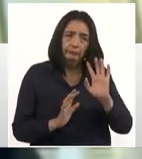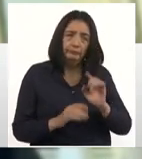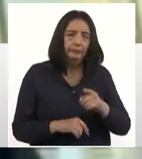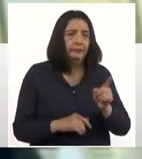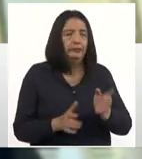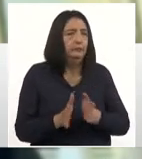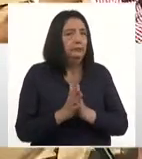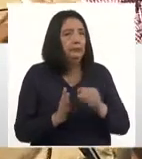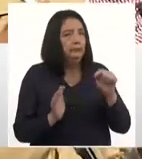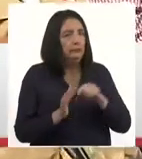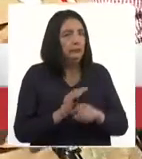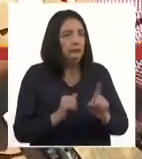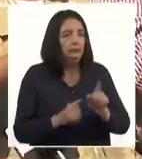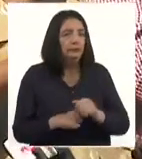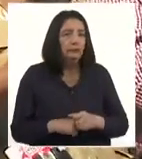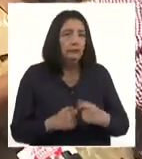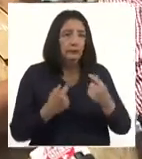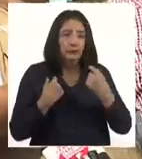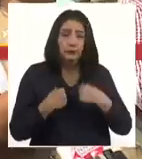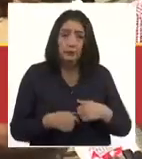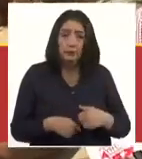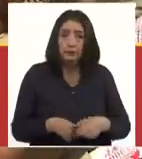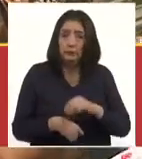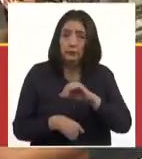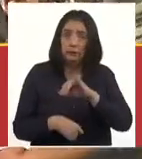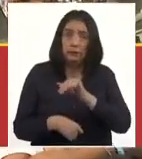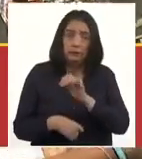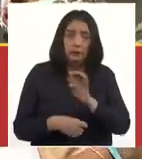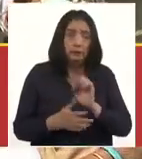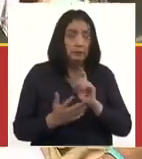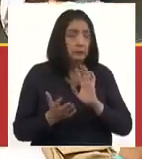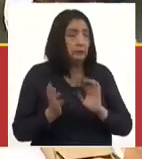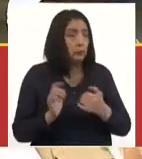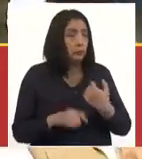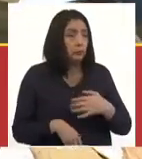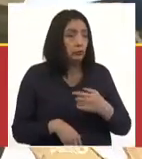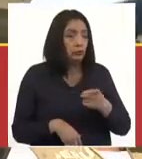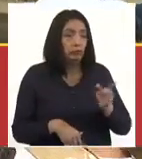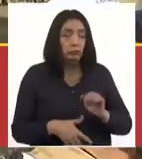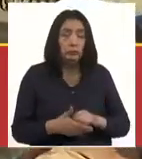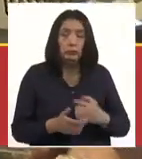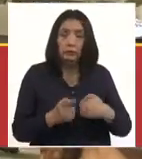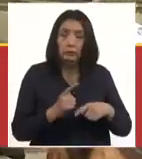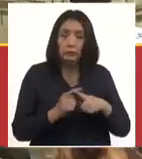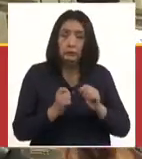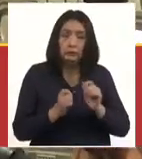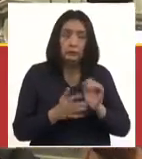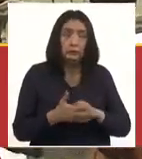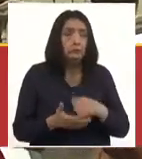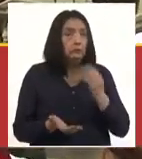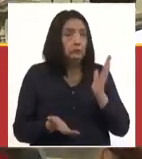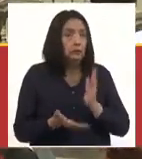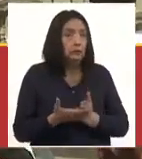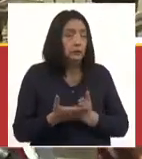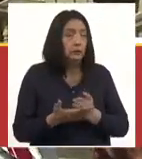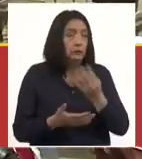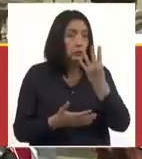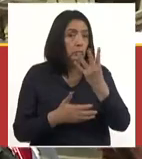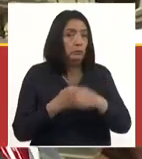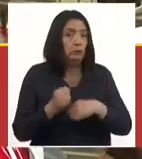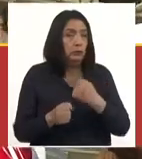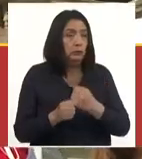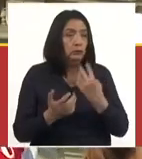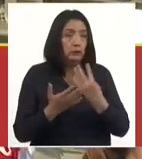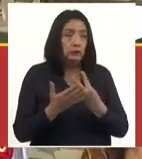él no va a pedir que maten a alguien. El abogado penalista James Rodríguez señala que los delitos que se atribuyen al ex candidato tienen una pena de hasta 4 años